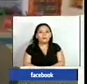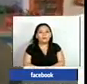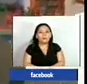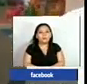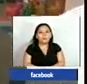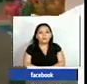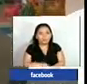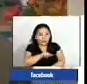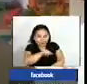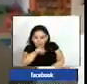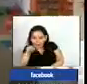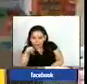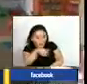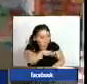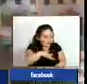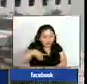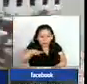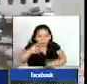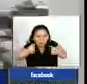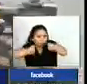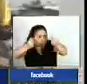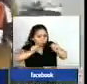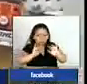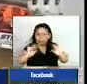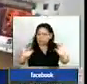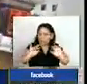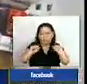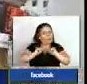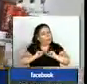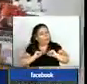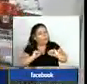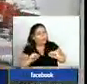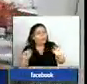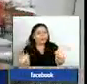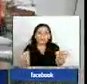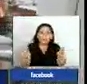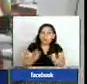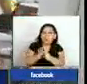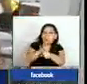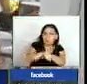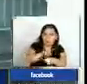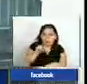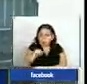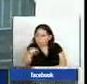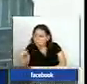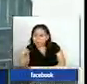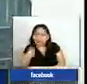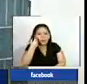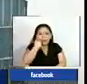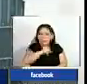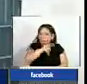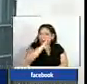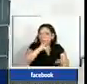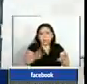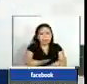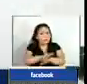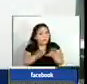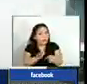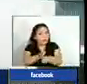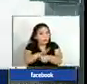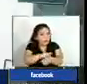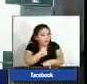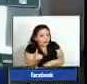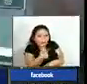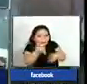Dentro del sistema penitenciario del país no hay fallecidos a causa del coronavirus ni tampoco se reportan casos positivos entre los